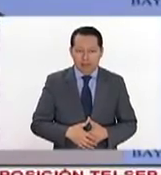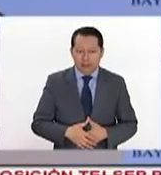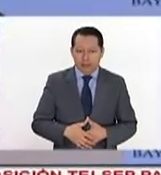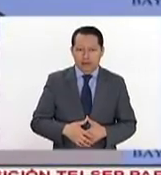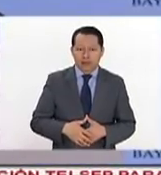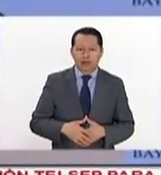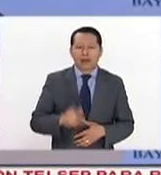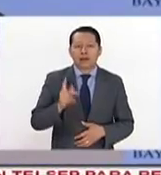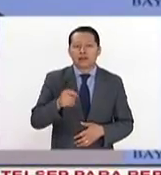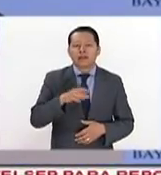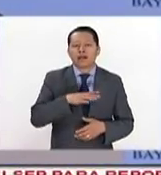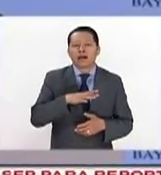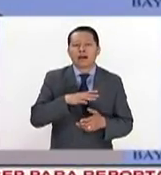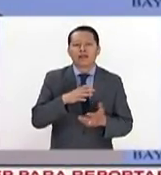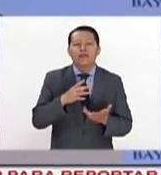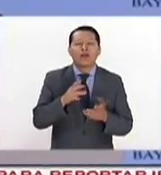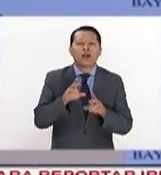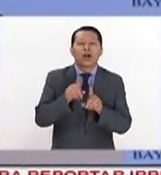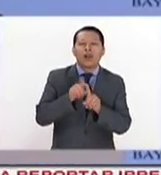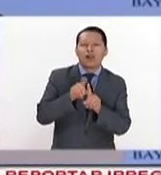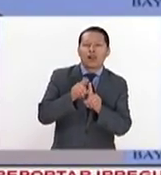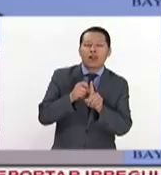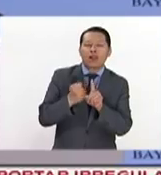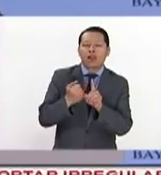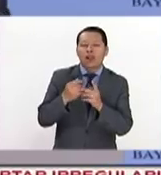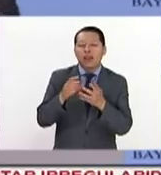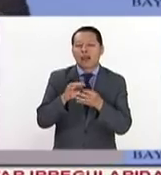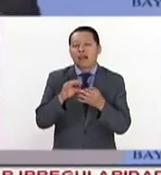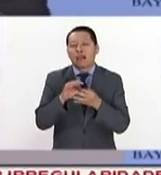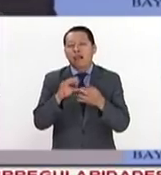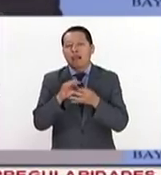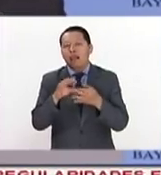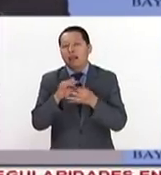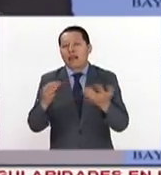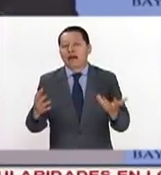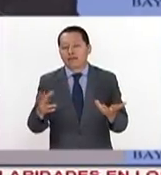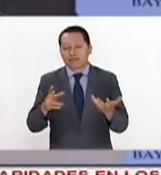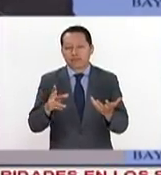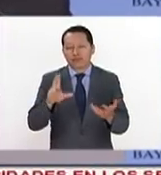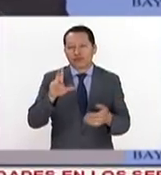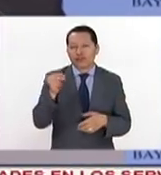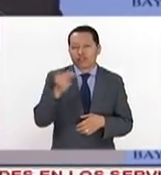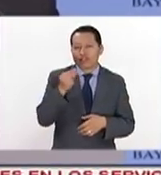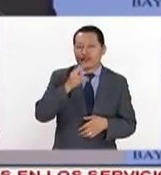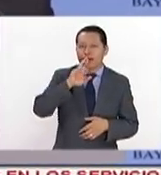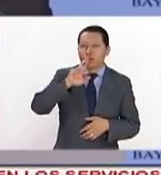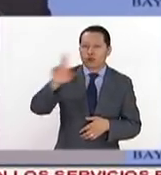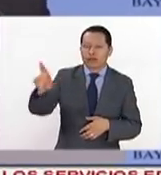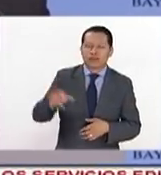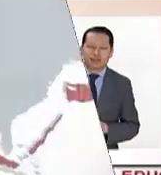Fueron la audiencia de un circo de caricaturesco justo esta mañana, que ni siquiera merece la dignidad de una respuesta.